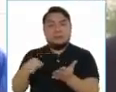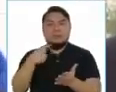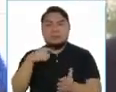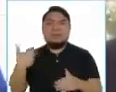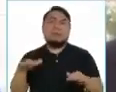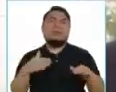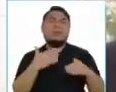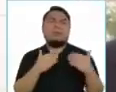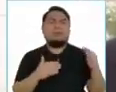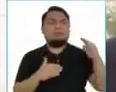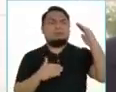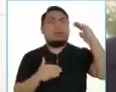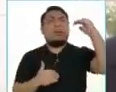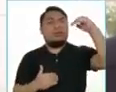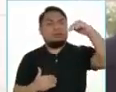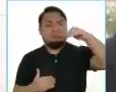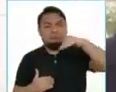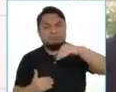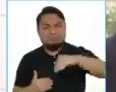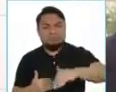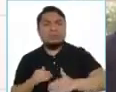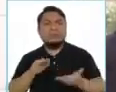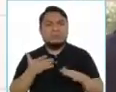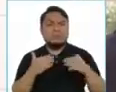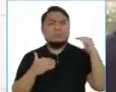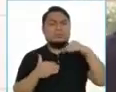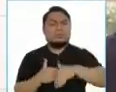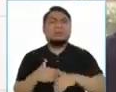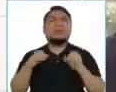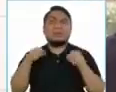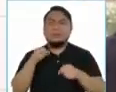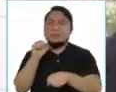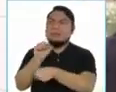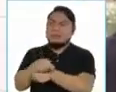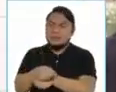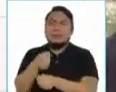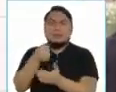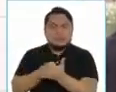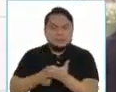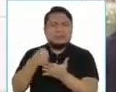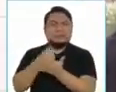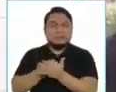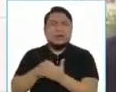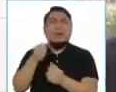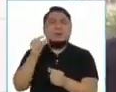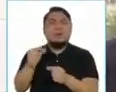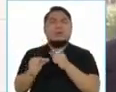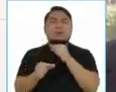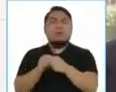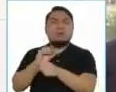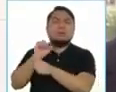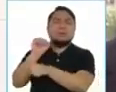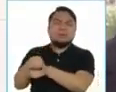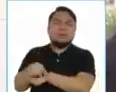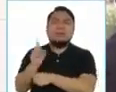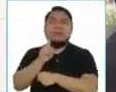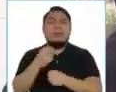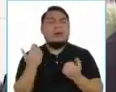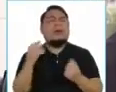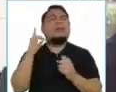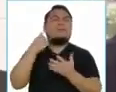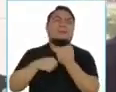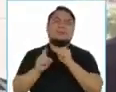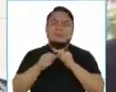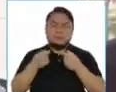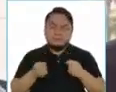caída bien pronunciada de la cantidad de fallecidos. Estamos venciendo con mucho esfuerzo al coronavirus, pero no hay que flaquear, hay que seguir